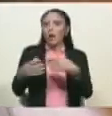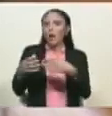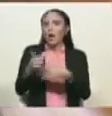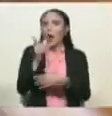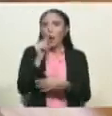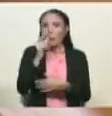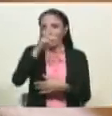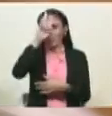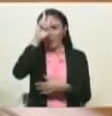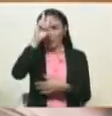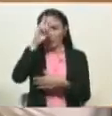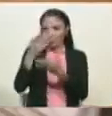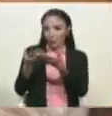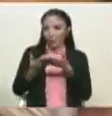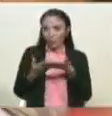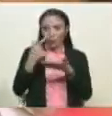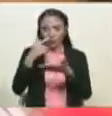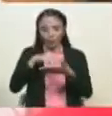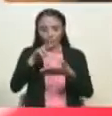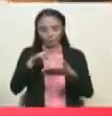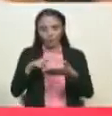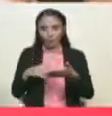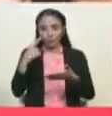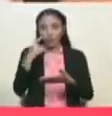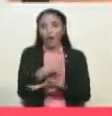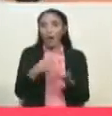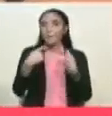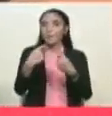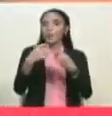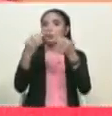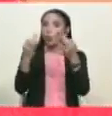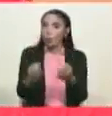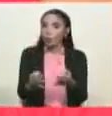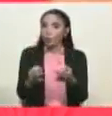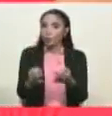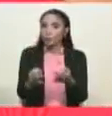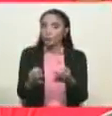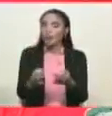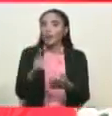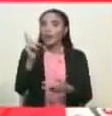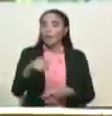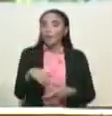las mesas para la fijación de los precios acordados y la